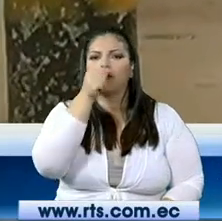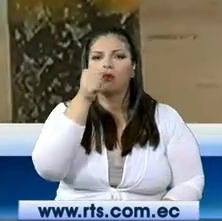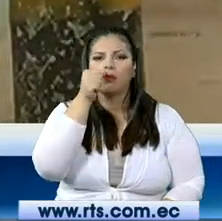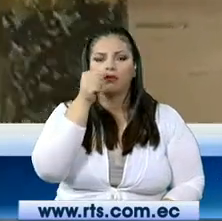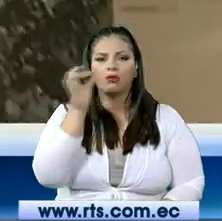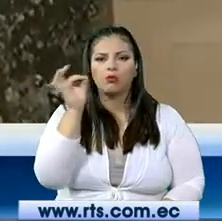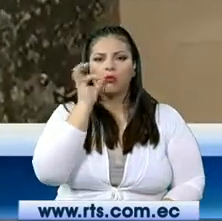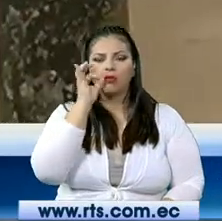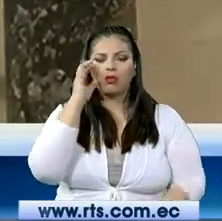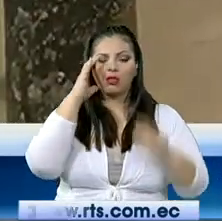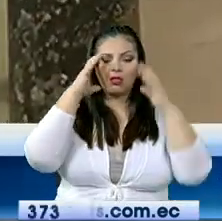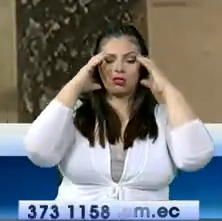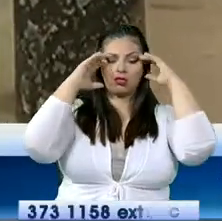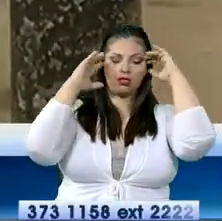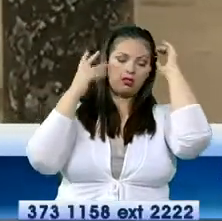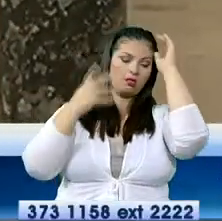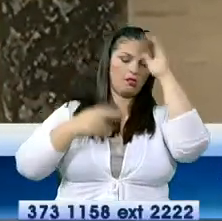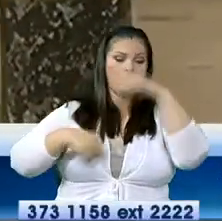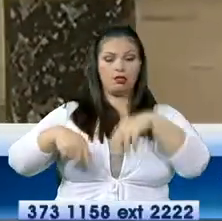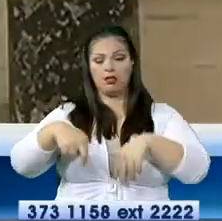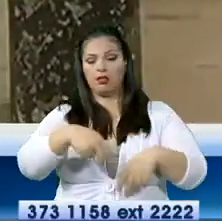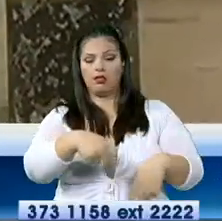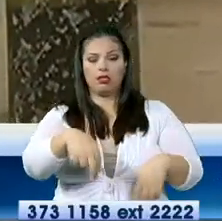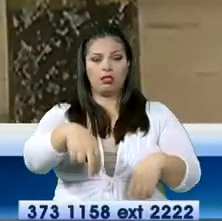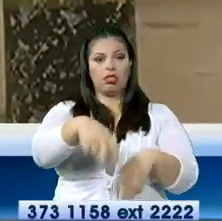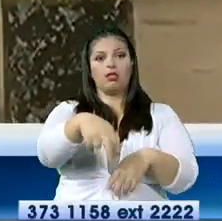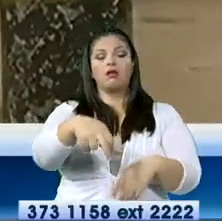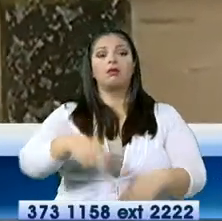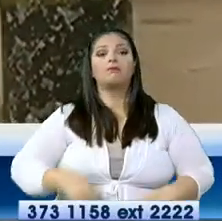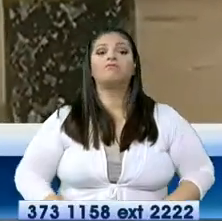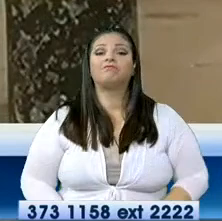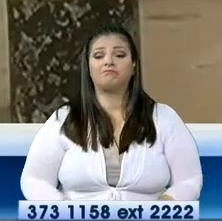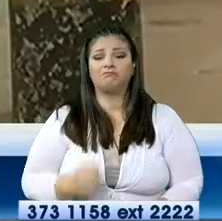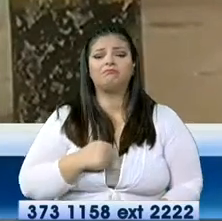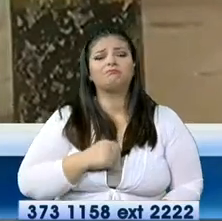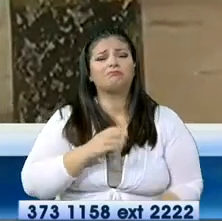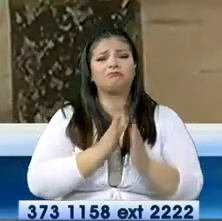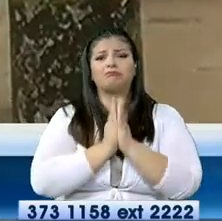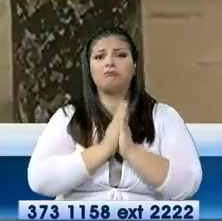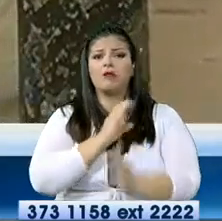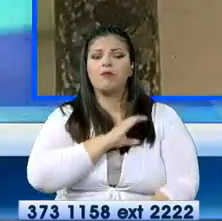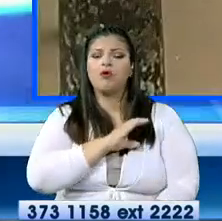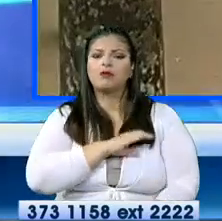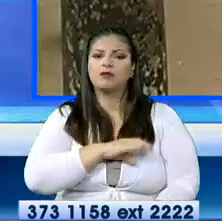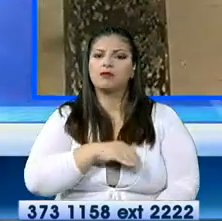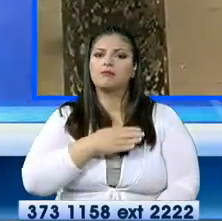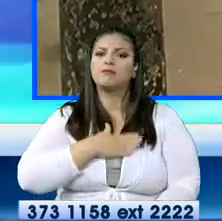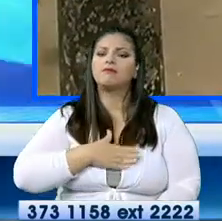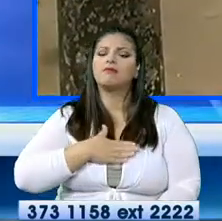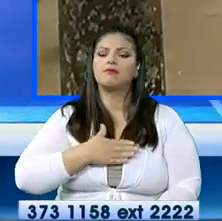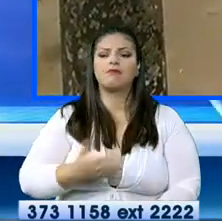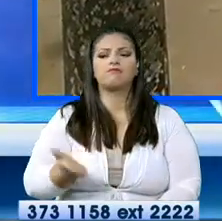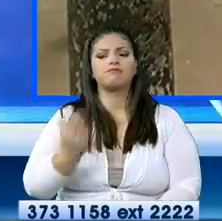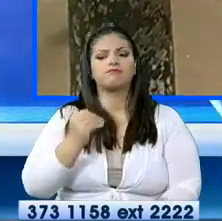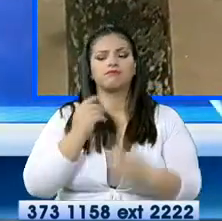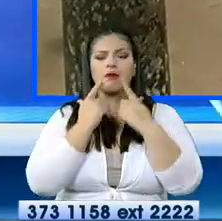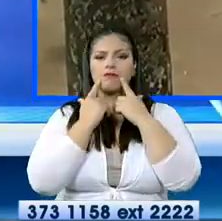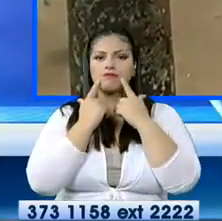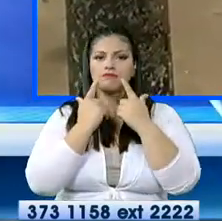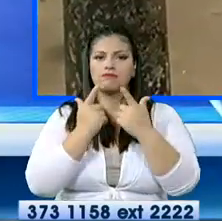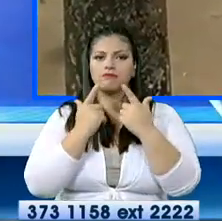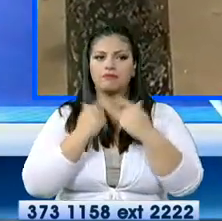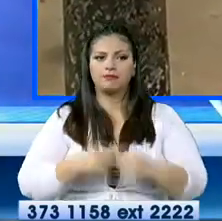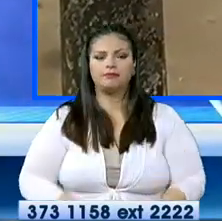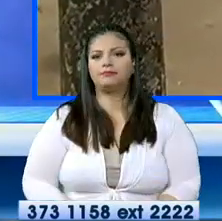sustancias estupefacientes. Y aquí el pedido a la Policía Nacional, por favor, evitar este tipo de situaciones. Hugo, Luisa,